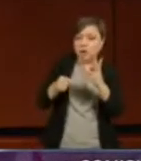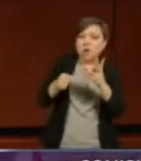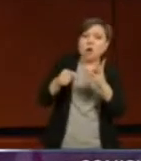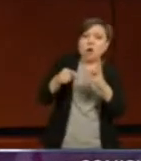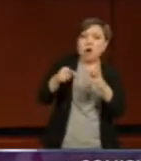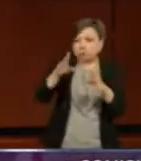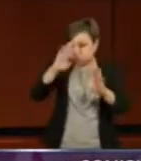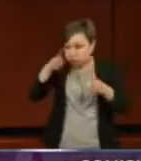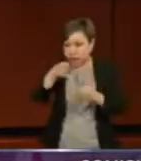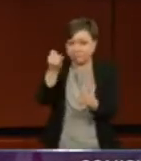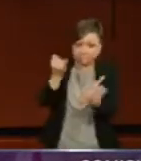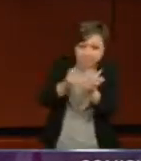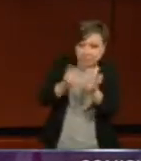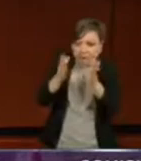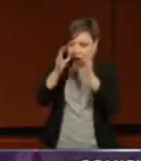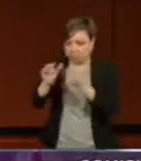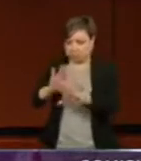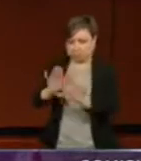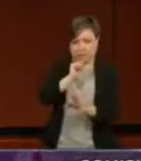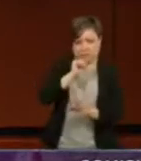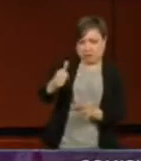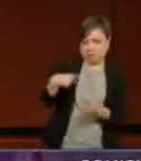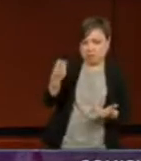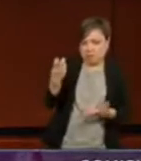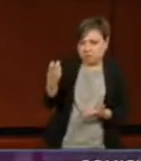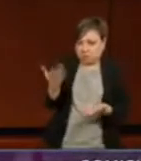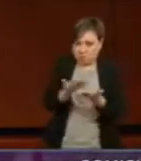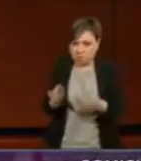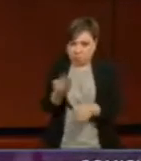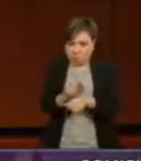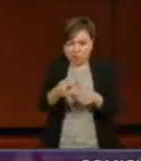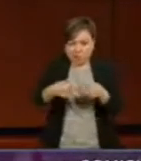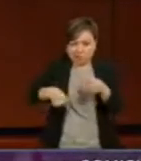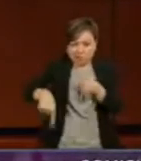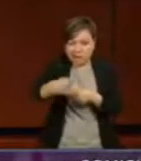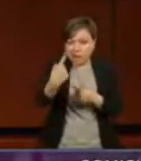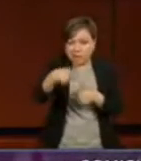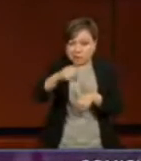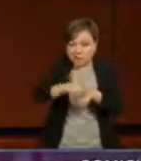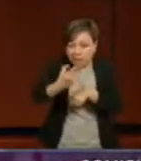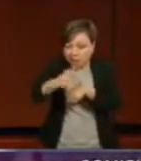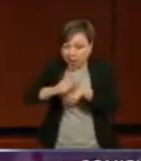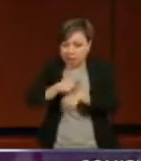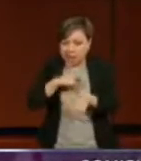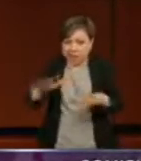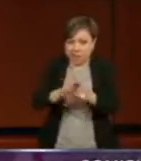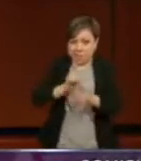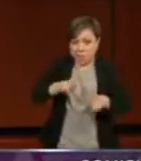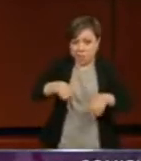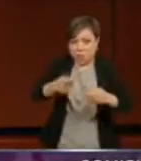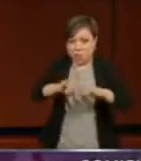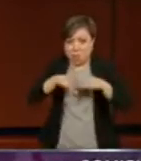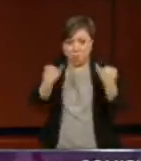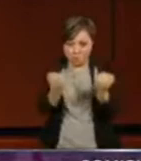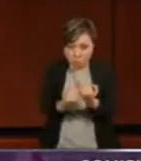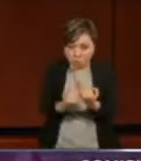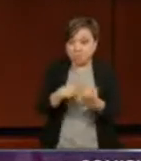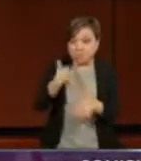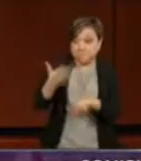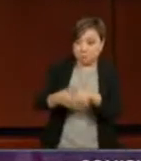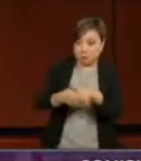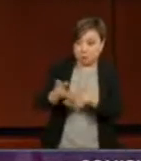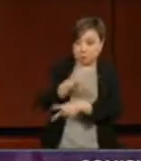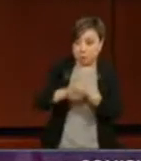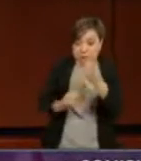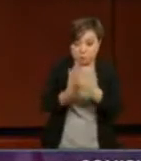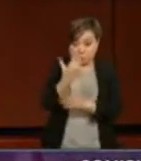hacendarios. Consecuentemente, si se considera que estamos a pocas semanas del cambio de la legislatura y que a la legislatura entrante le